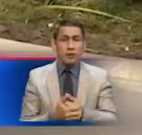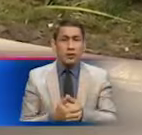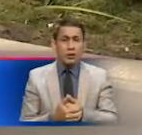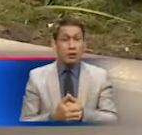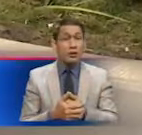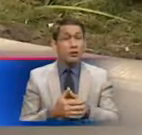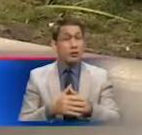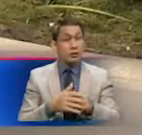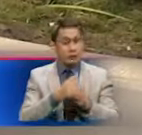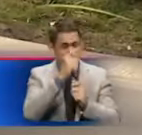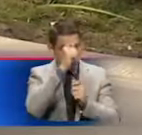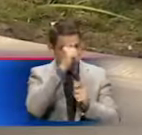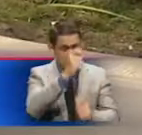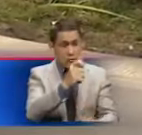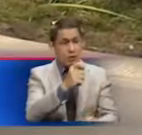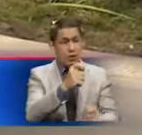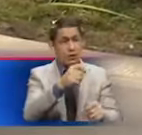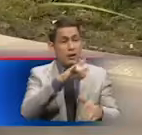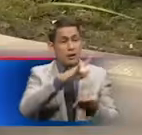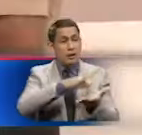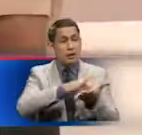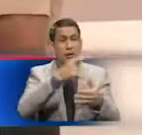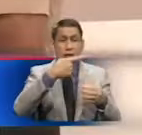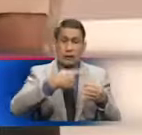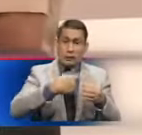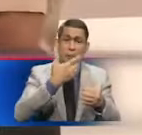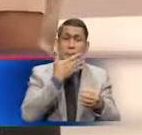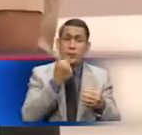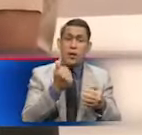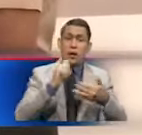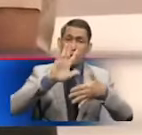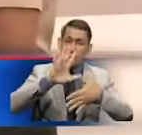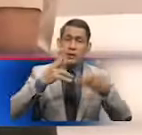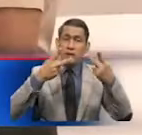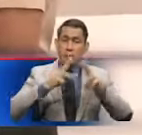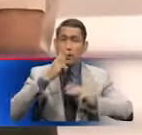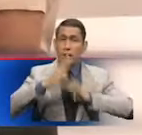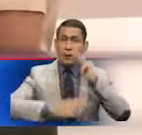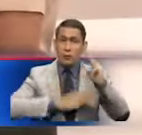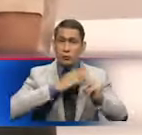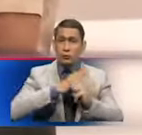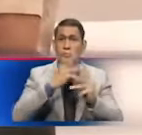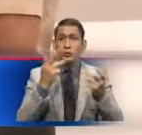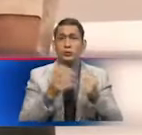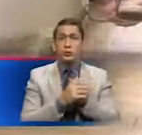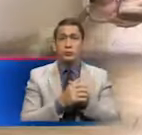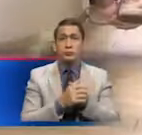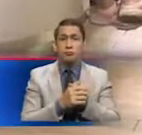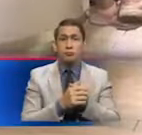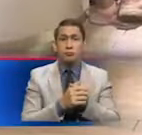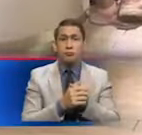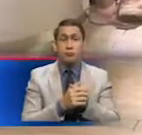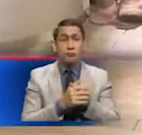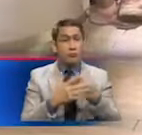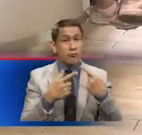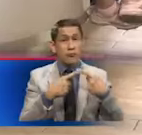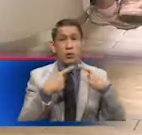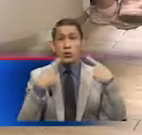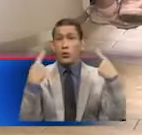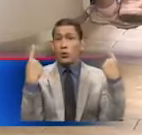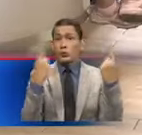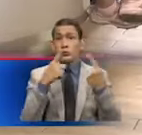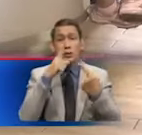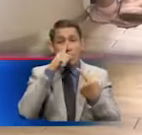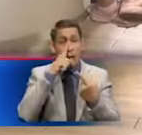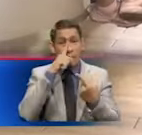Sudamérica, sino que prácticamente a nivel mundial. La obtención de este logro evidencia la sinergia entre todos los actores que ponen en